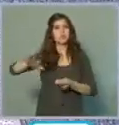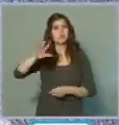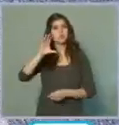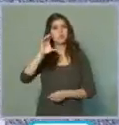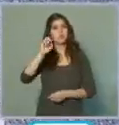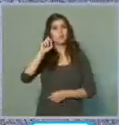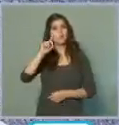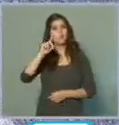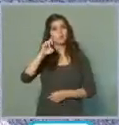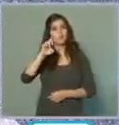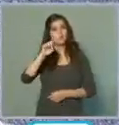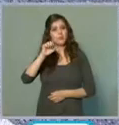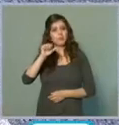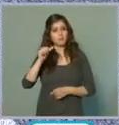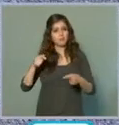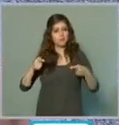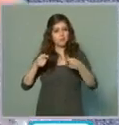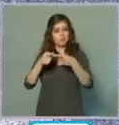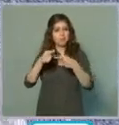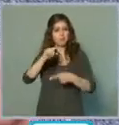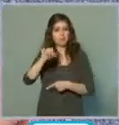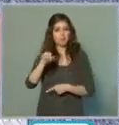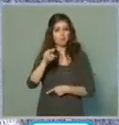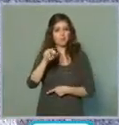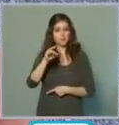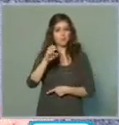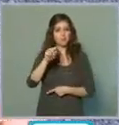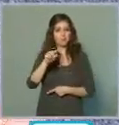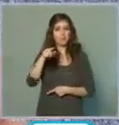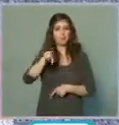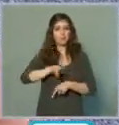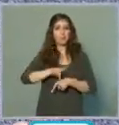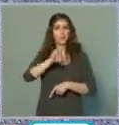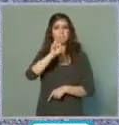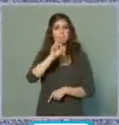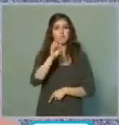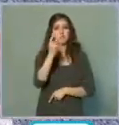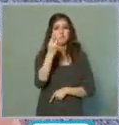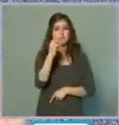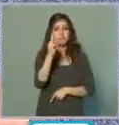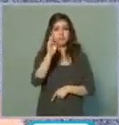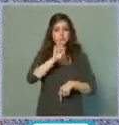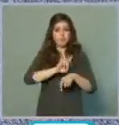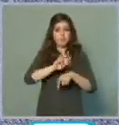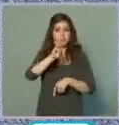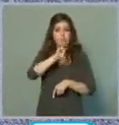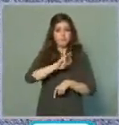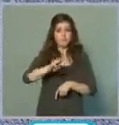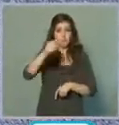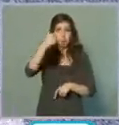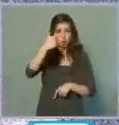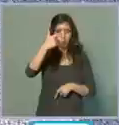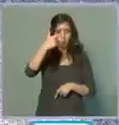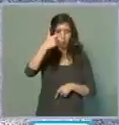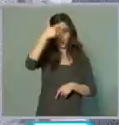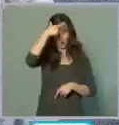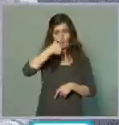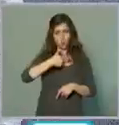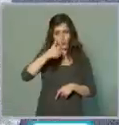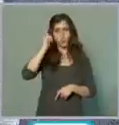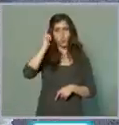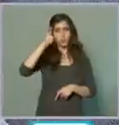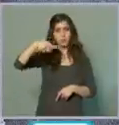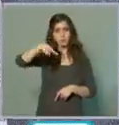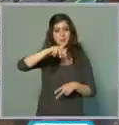Condesa, ahí esquina con Juan Escutia, 30 de mayo, que es un miércoles a las 8 p.m. Espero que nos puedan acompañar. Muy bien.